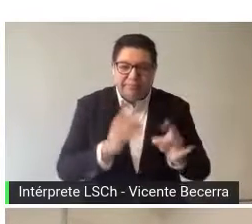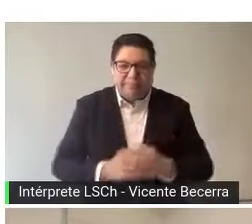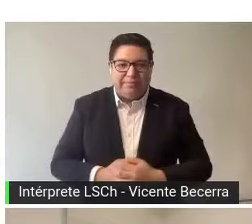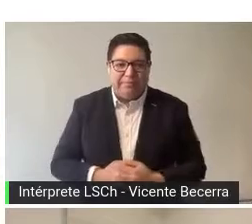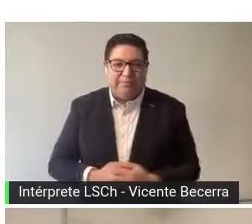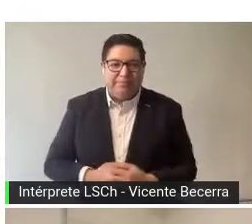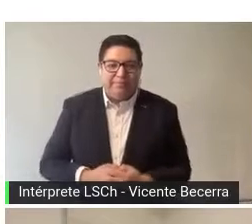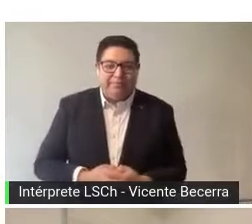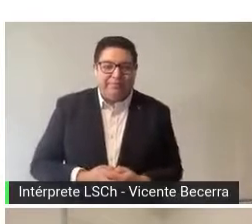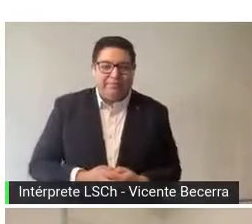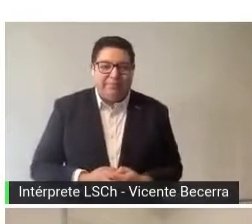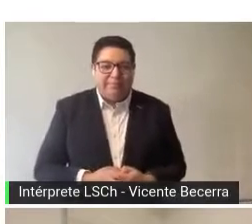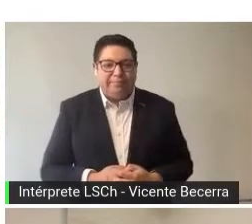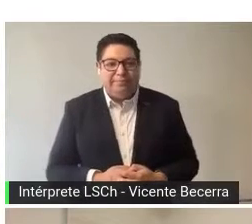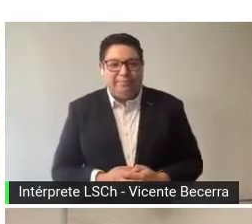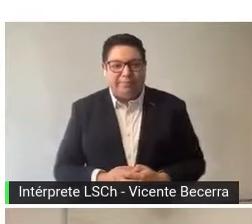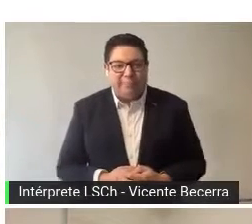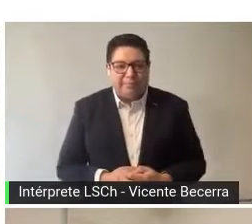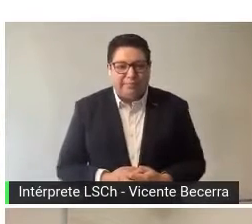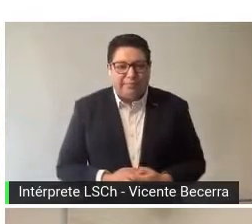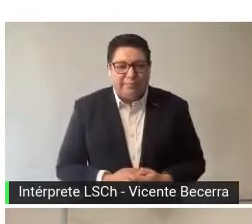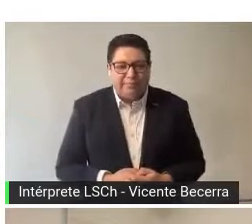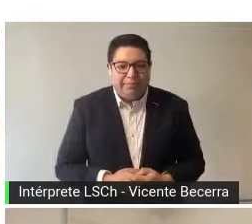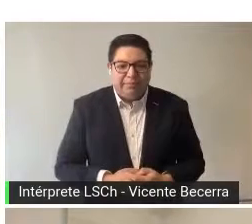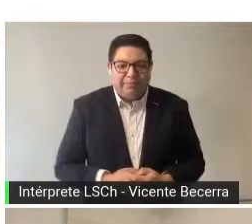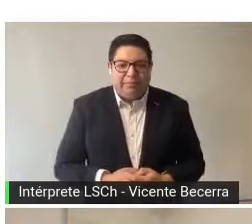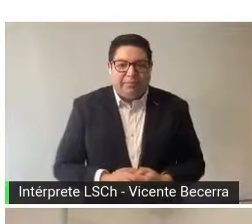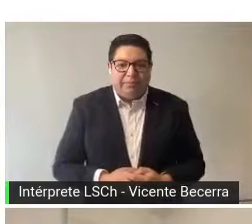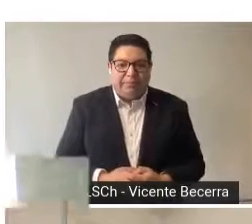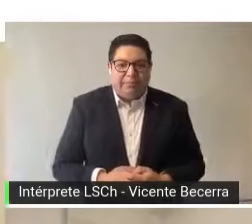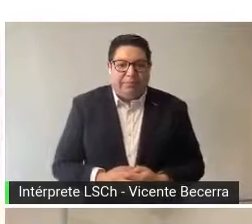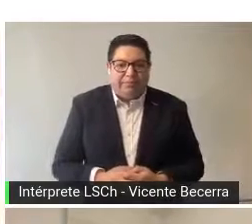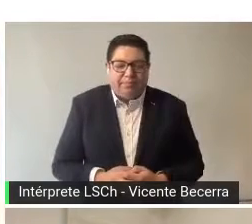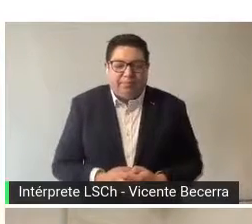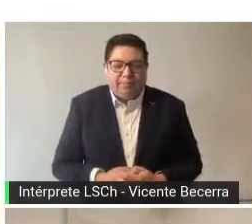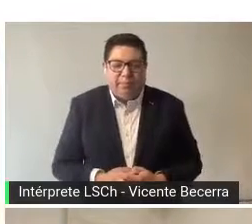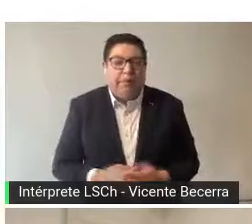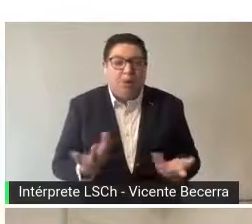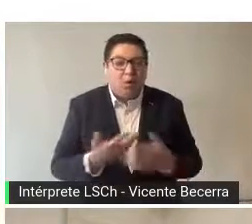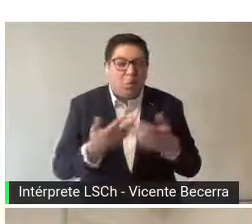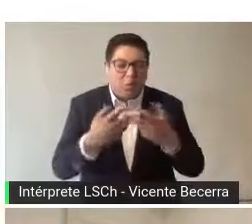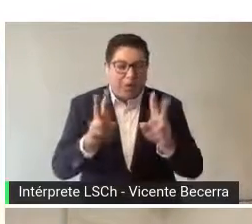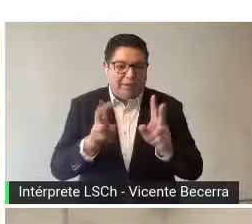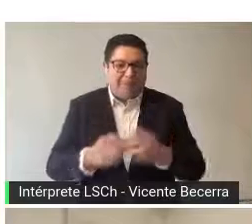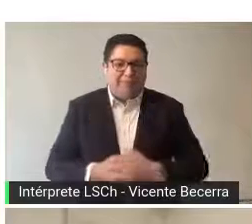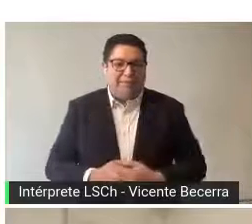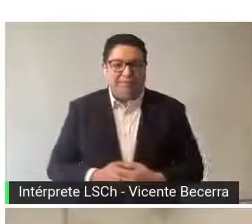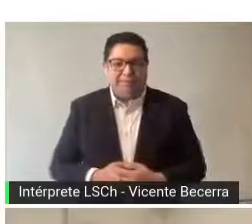Si quiere partir, subsecretaria, o Carmen, como quieran.